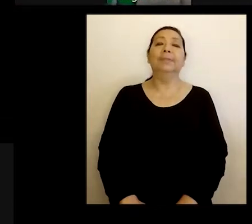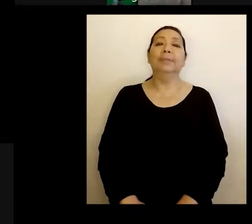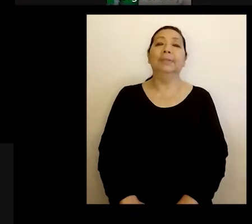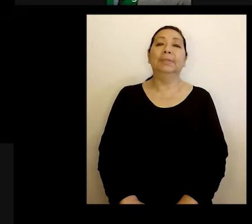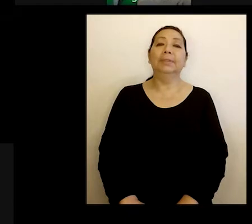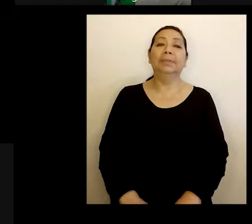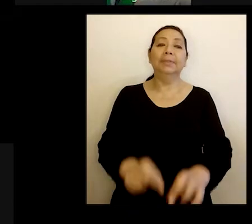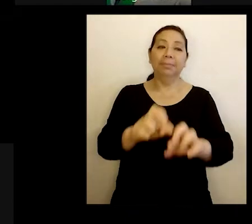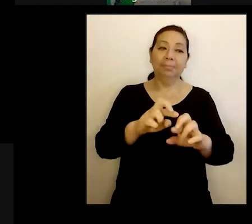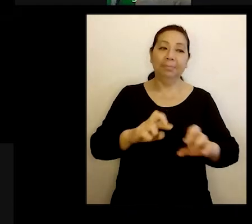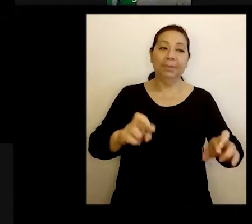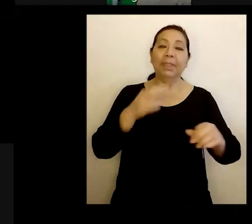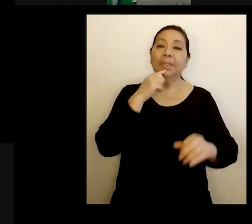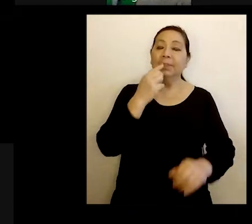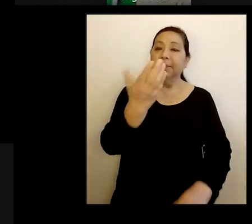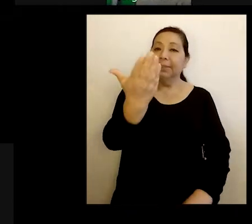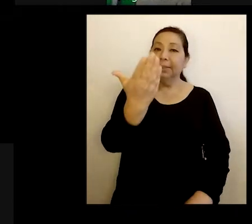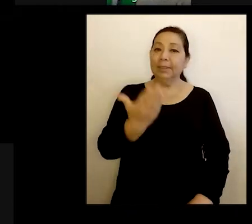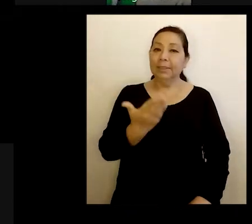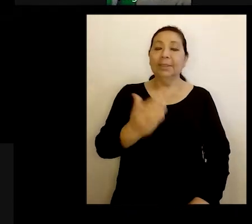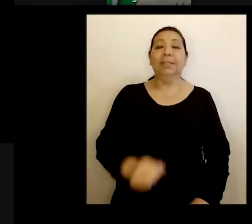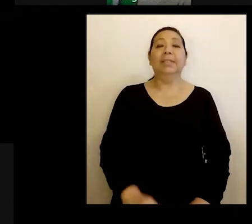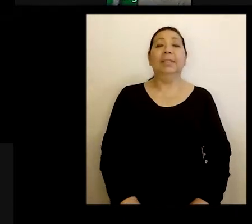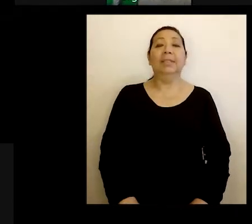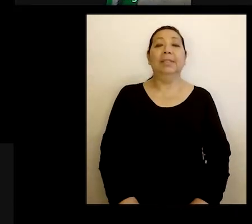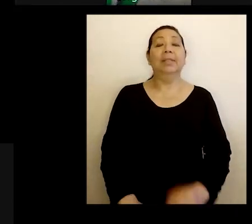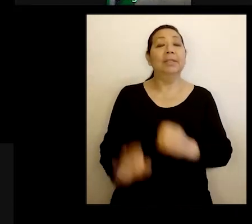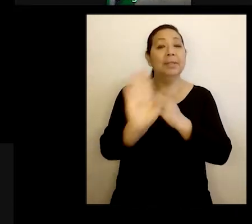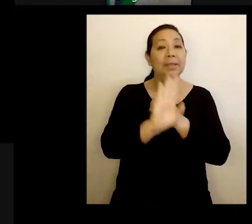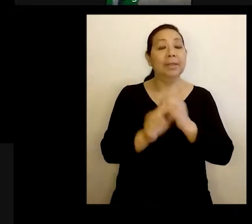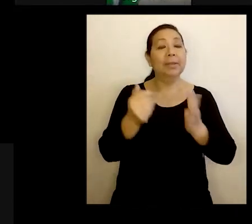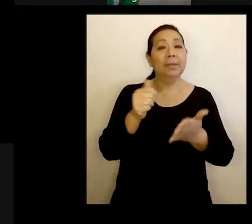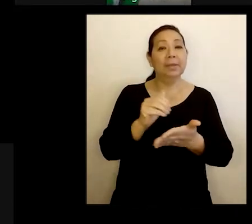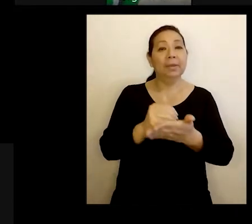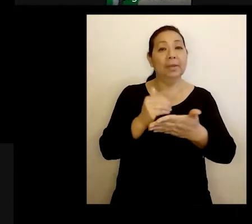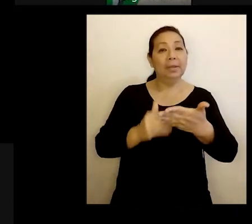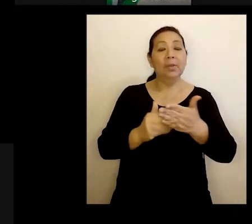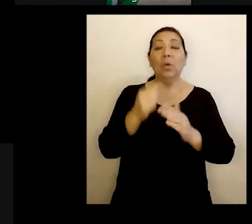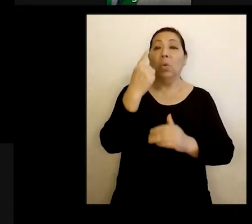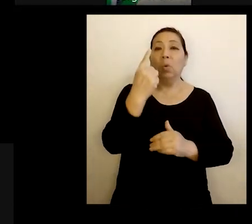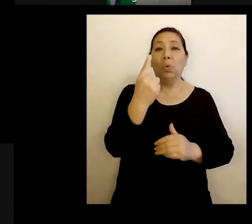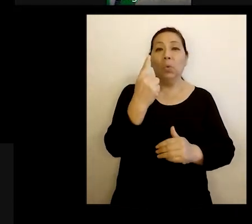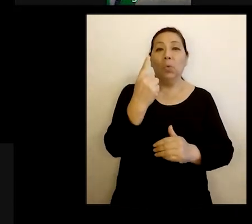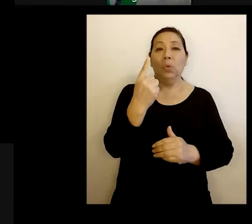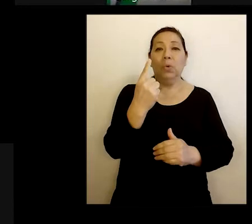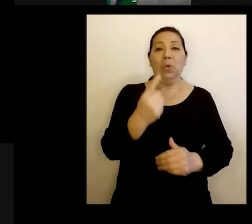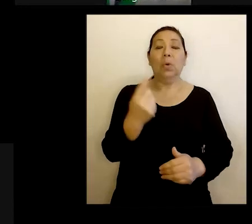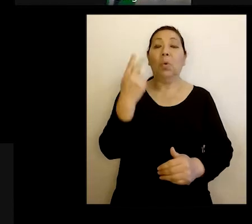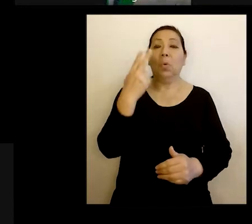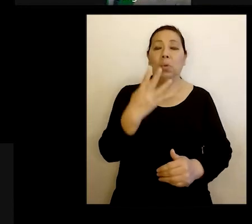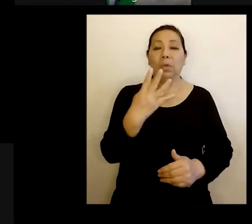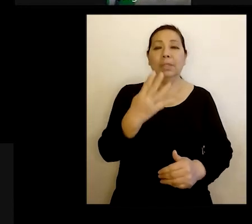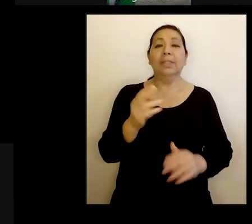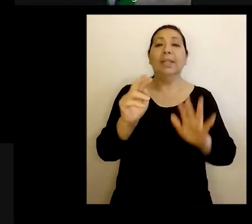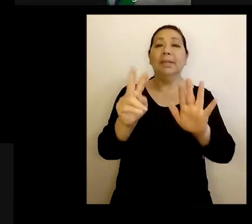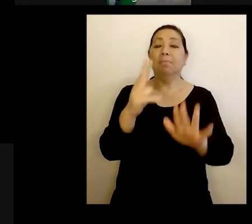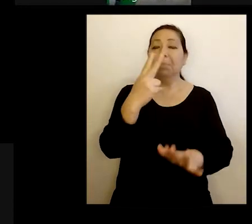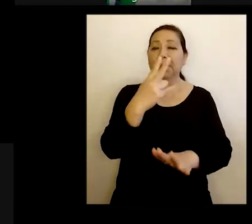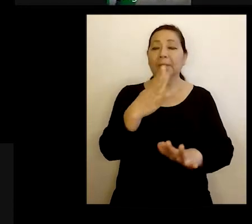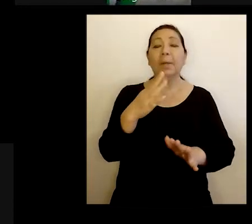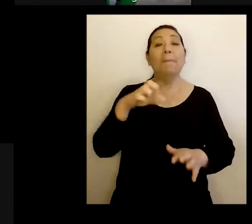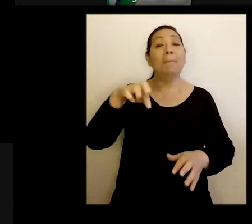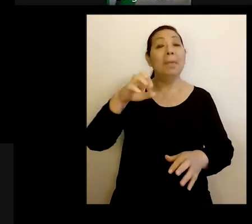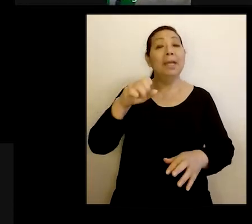mi patrocinado ha solicitado que al amparo establecido por los artículos 1, 2, 4 y 25, parte